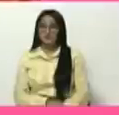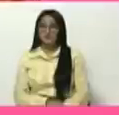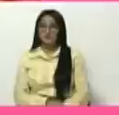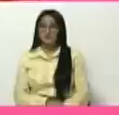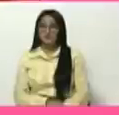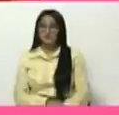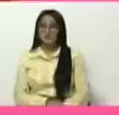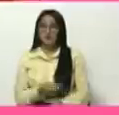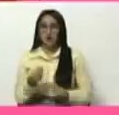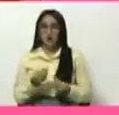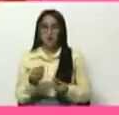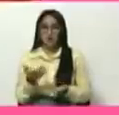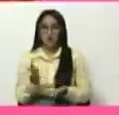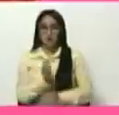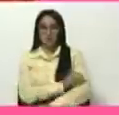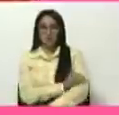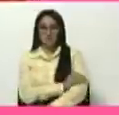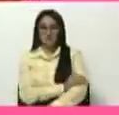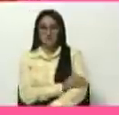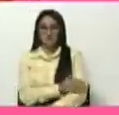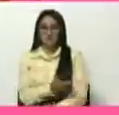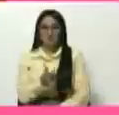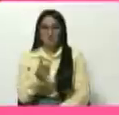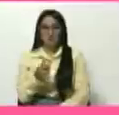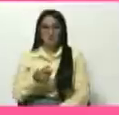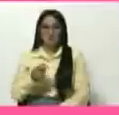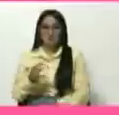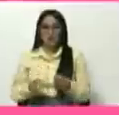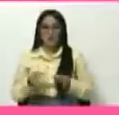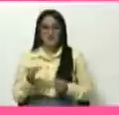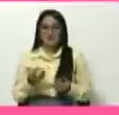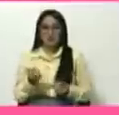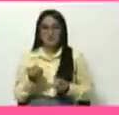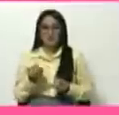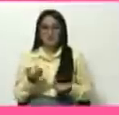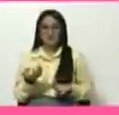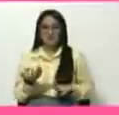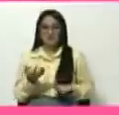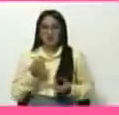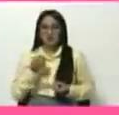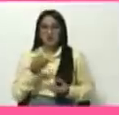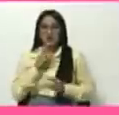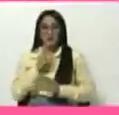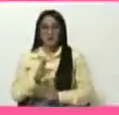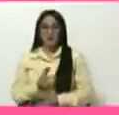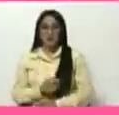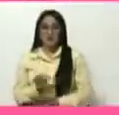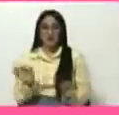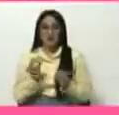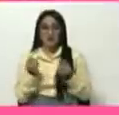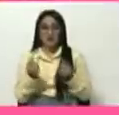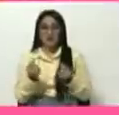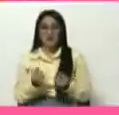¿Cómo actúa la derecha? Están en el Poder Judicial y no le dan respiro a nadie.